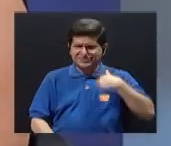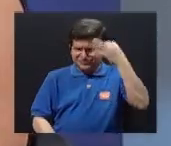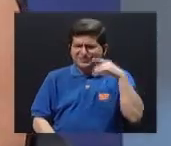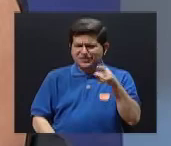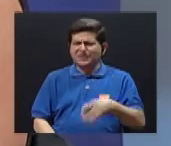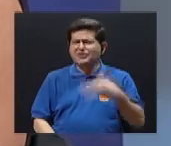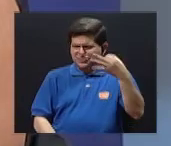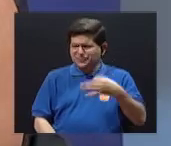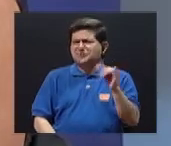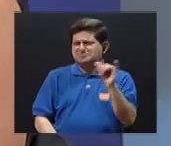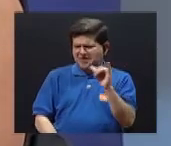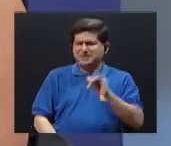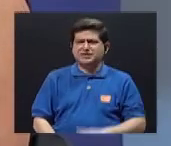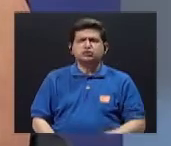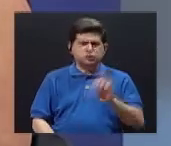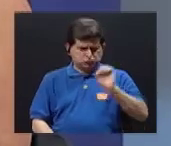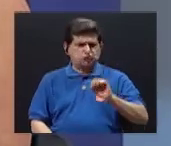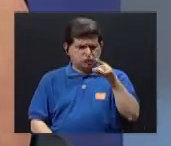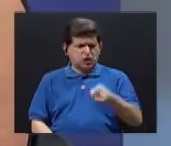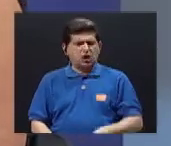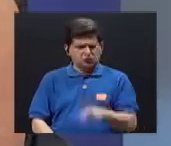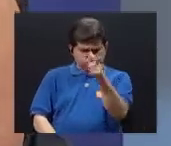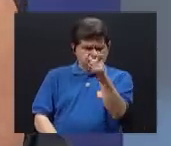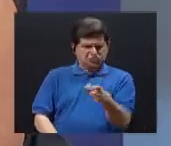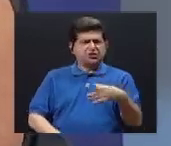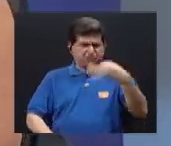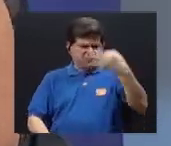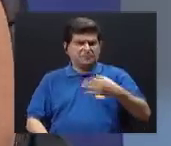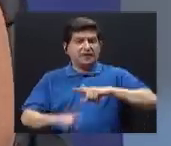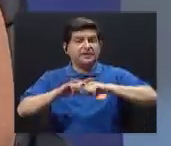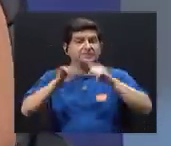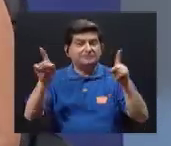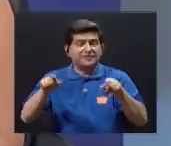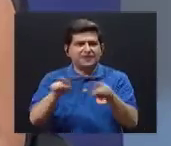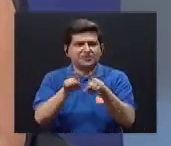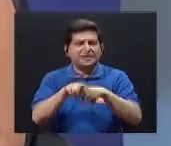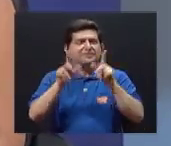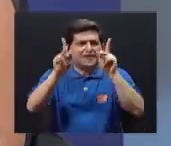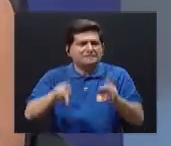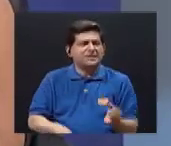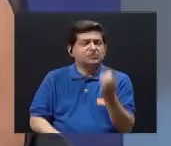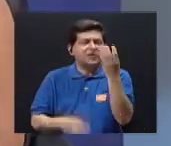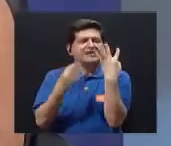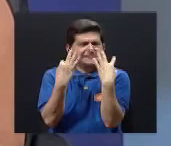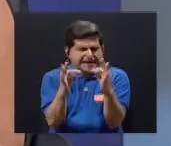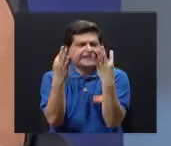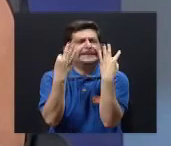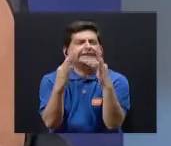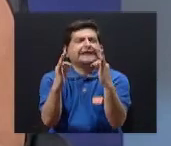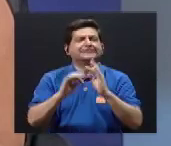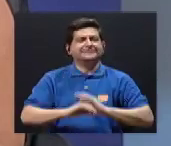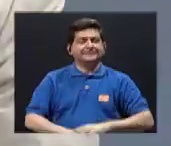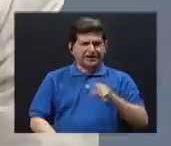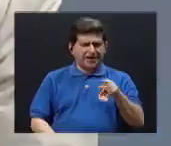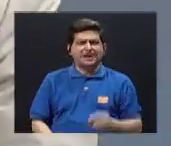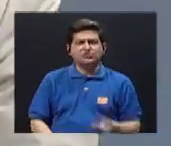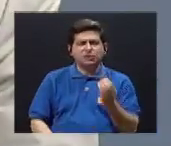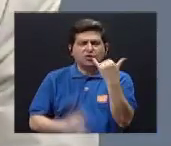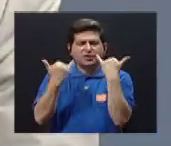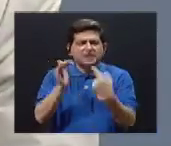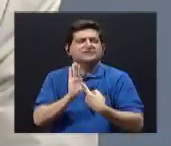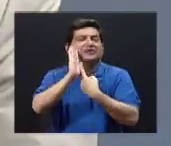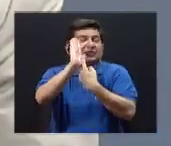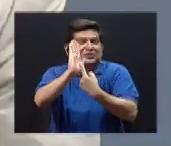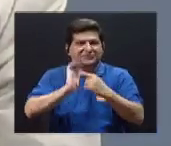bueno, Roberto. Yo me imagino que son formales también. No, son formales. Son muy formales, pero son muchachos que también se atreven.